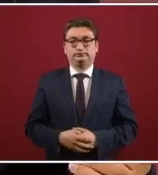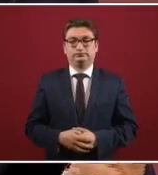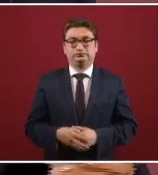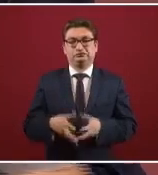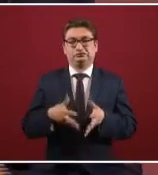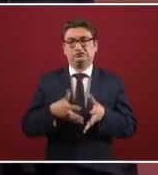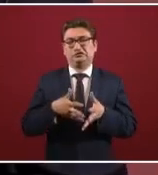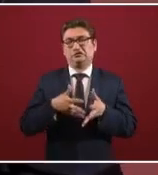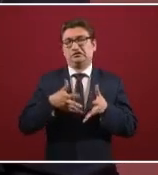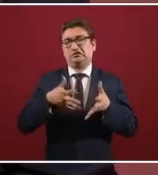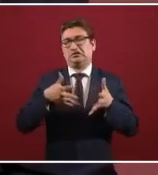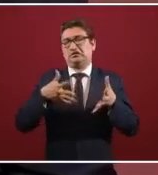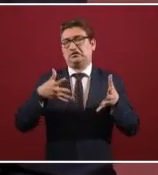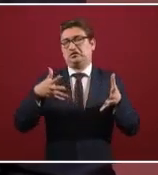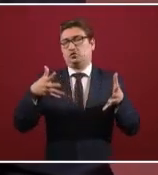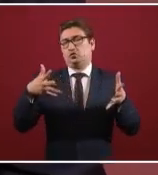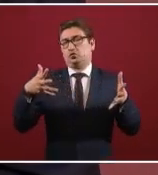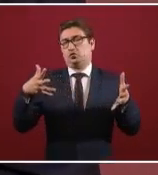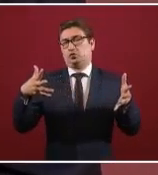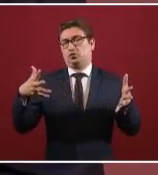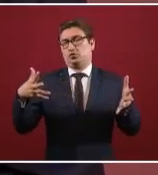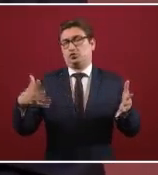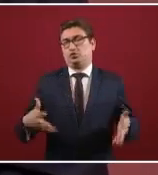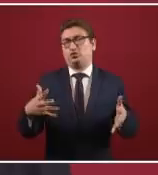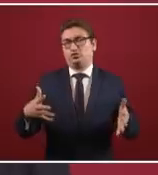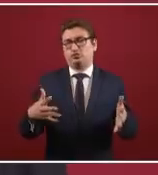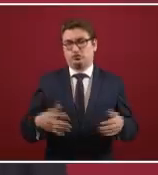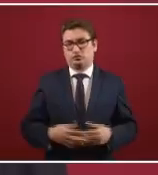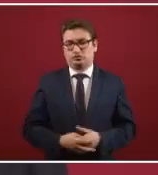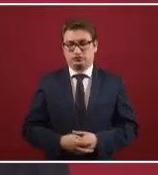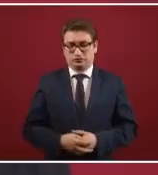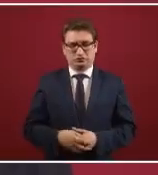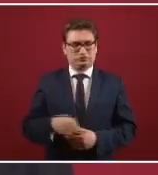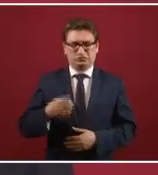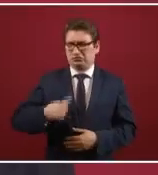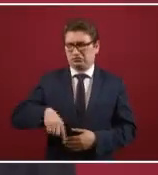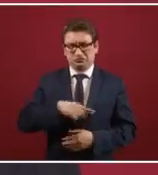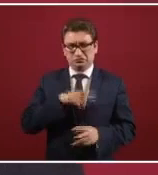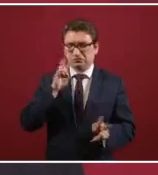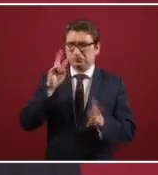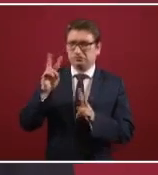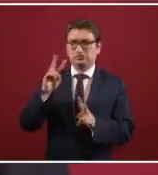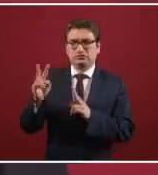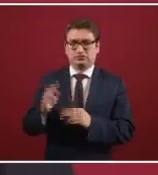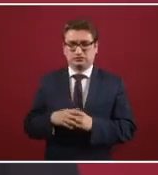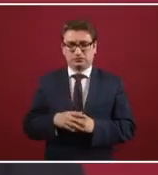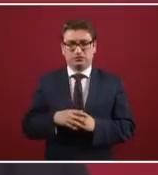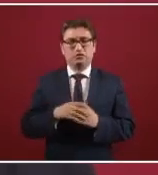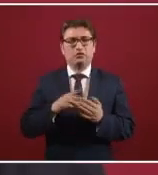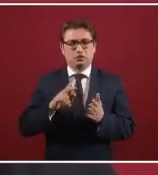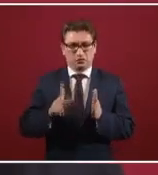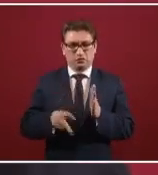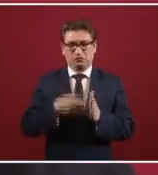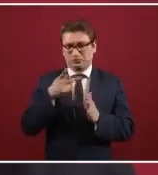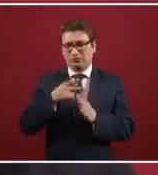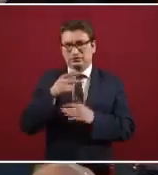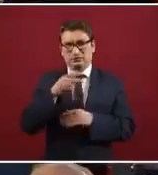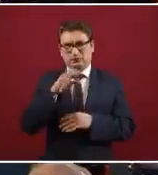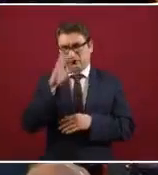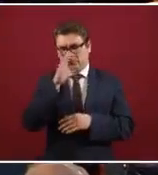majestuosa como se ha visto a ver si la ponen otra